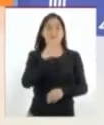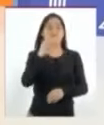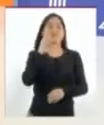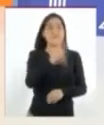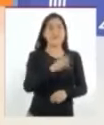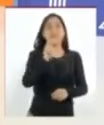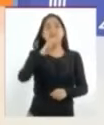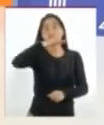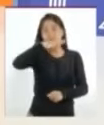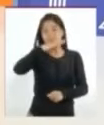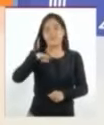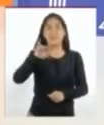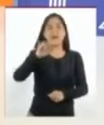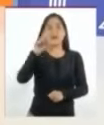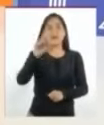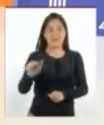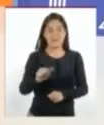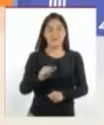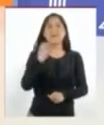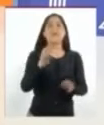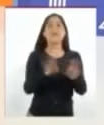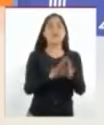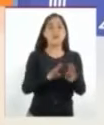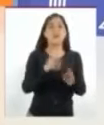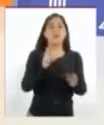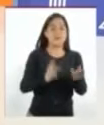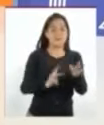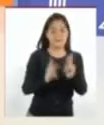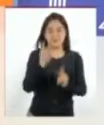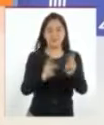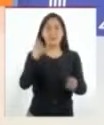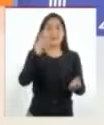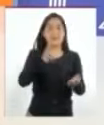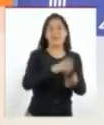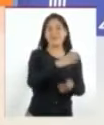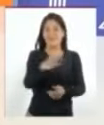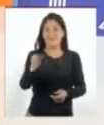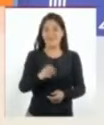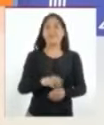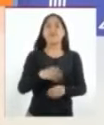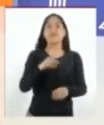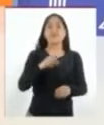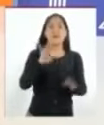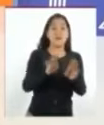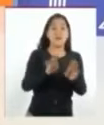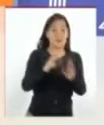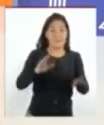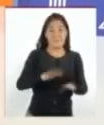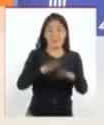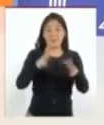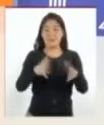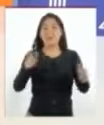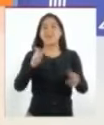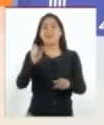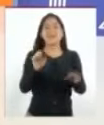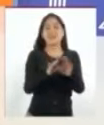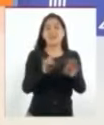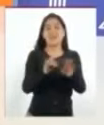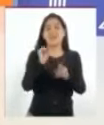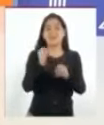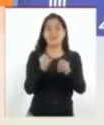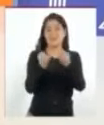maíz. Era una mata que solo crecía en estado silvestre y su fruto no era más grande que el dedo pequeño